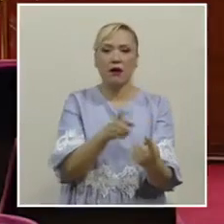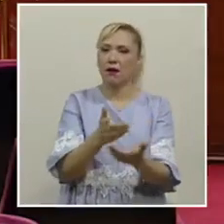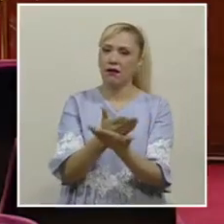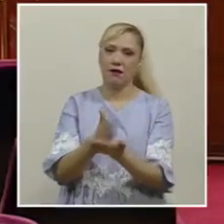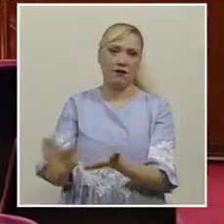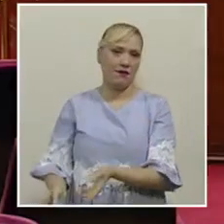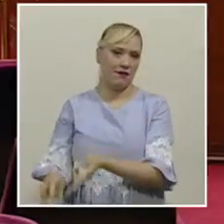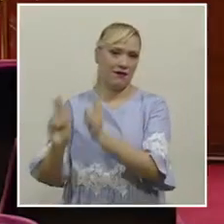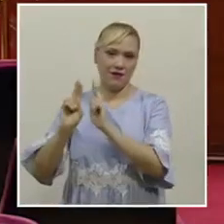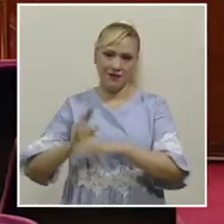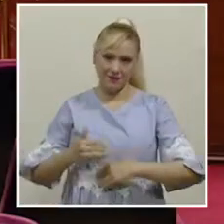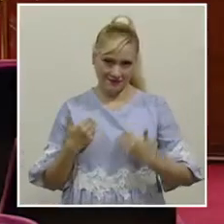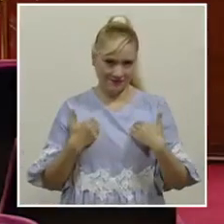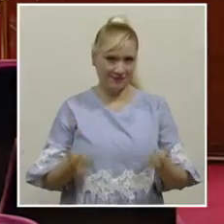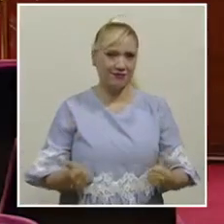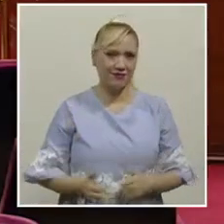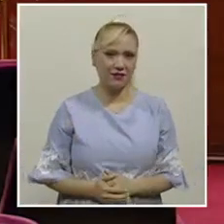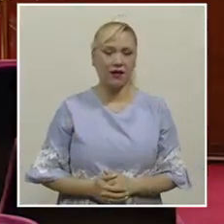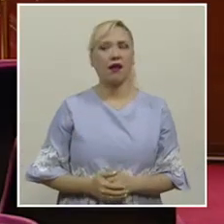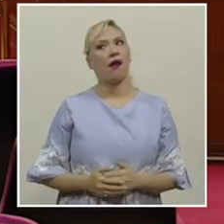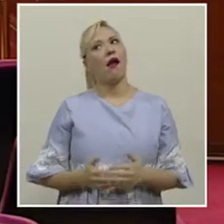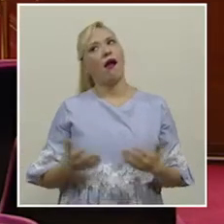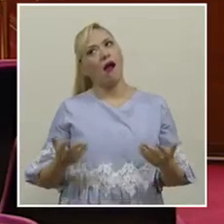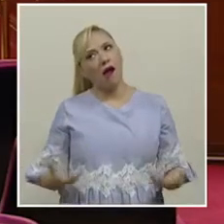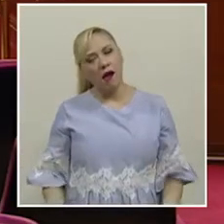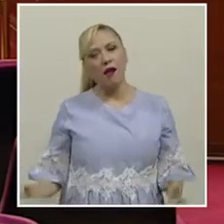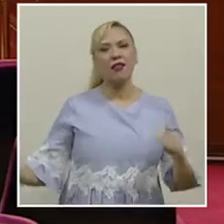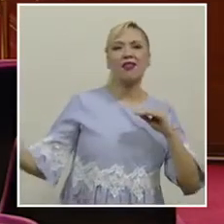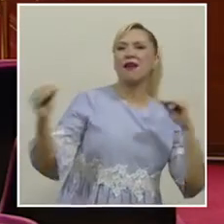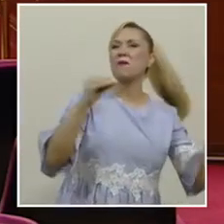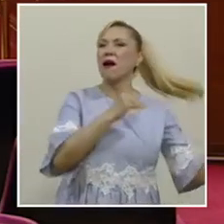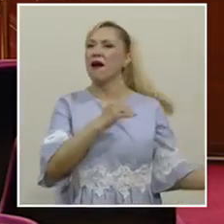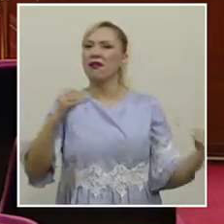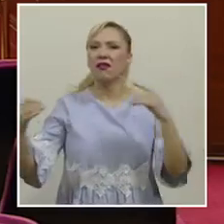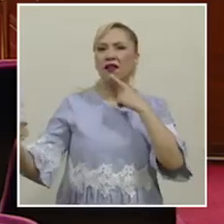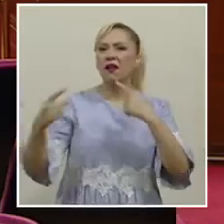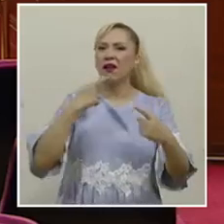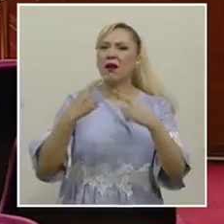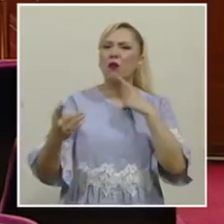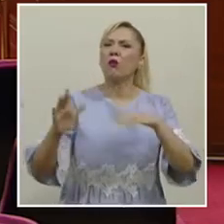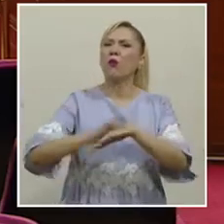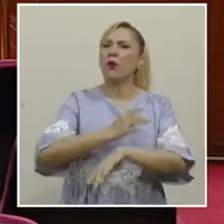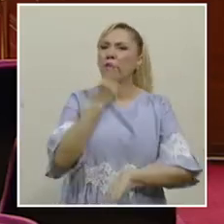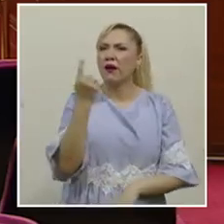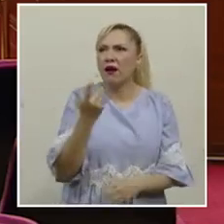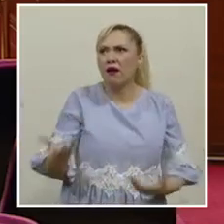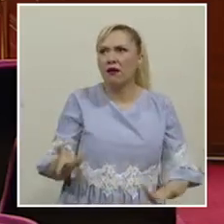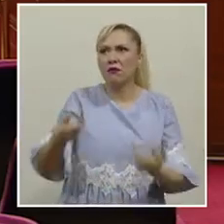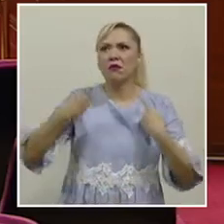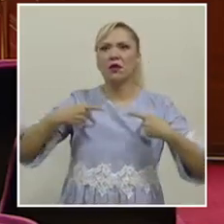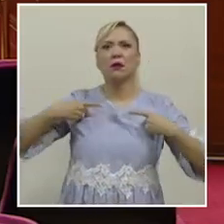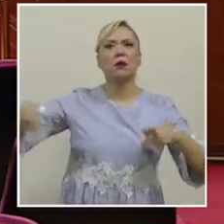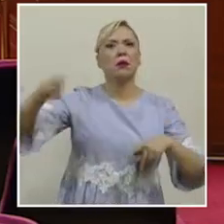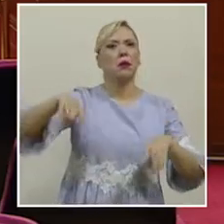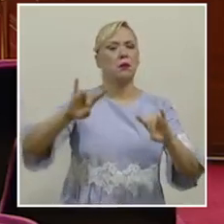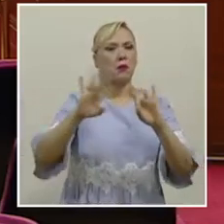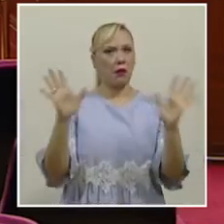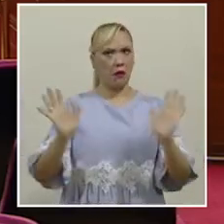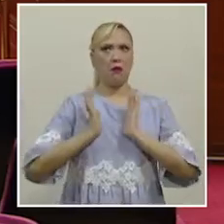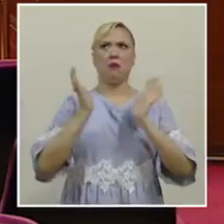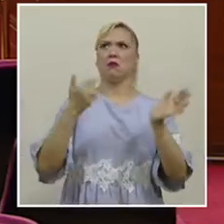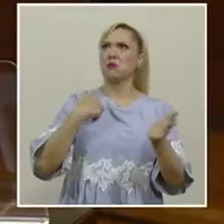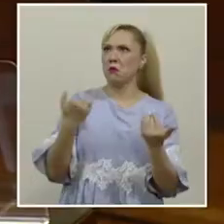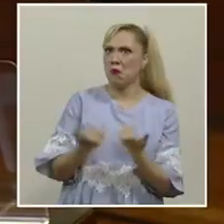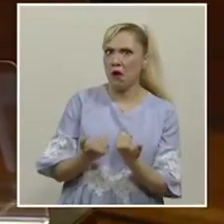Cabe destacar que el debate central fue precisamente por los efectos y los efectos entre